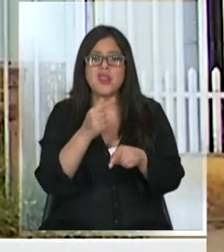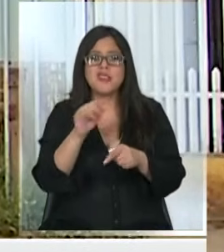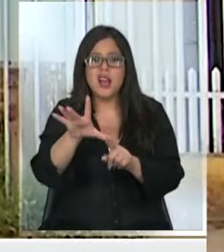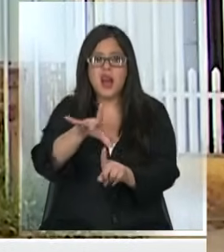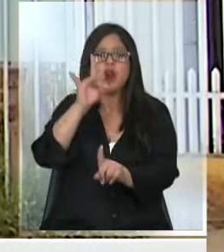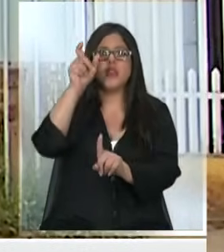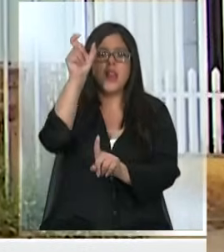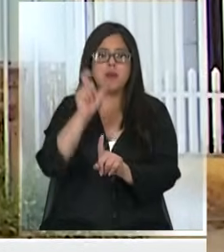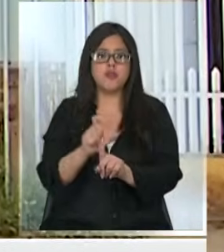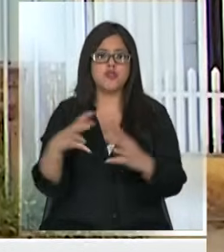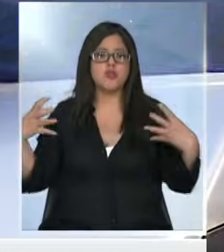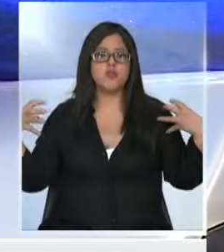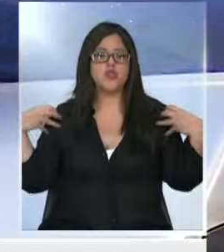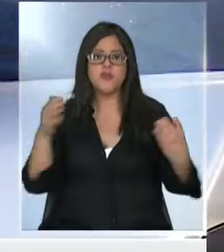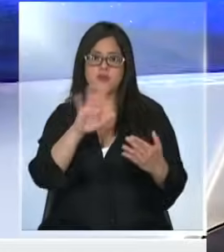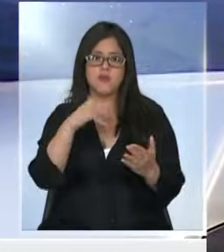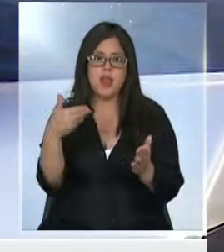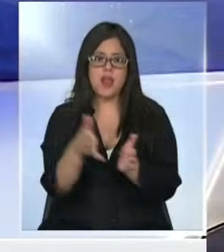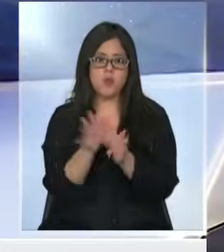el asesino que mató a su hijo.